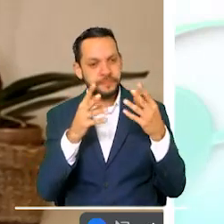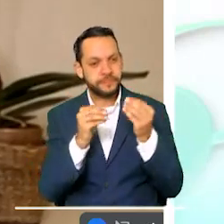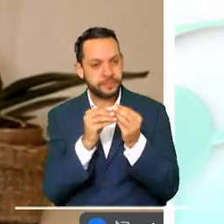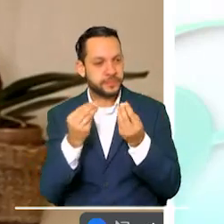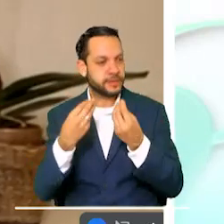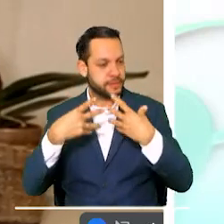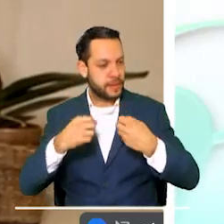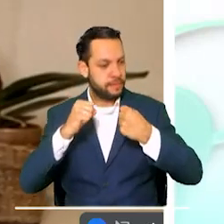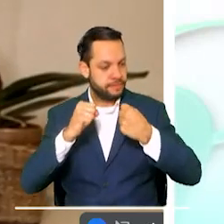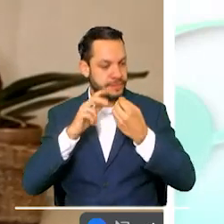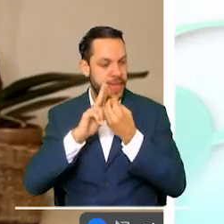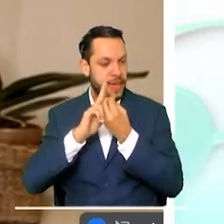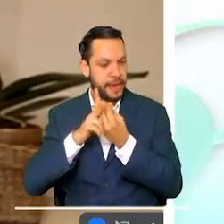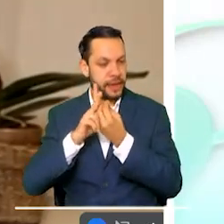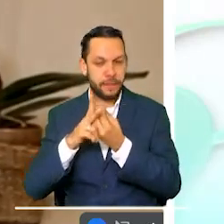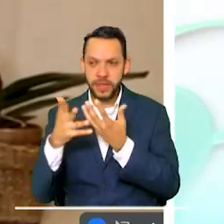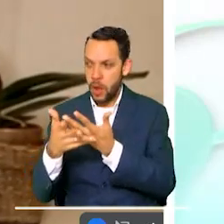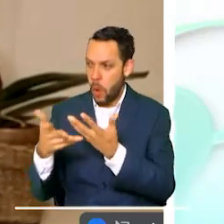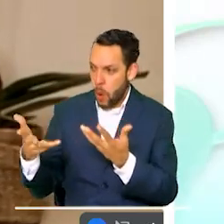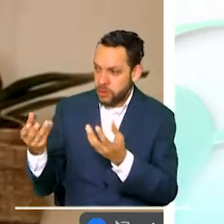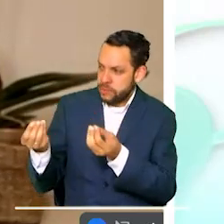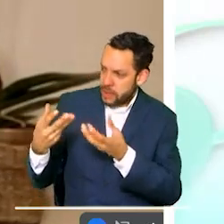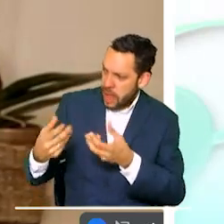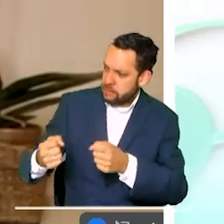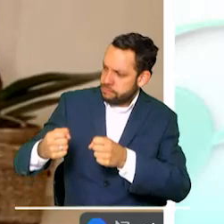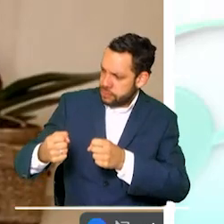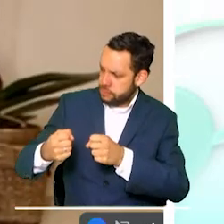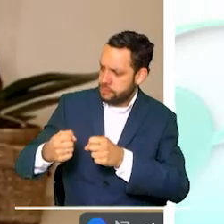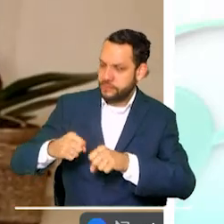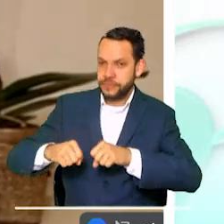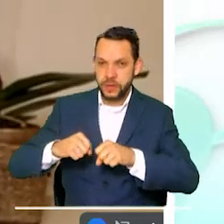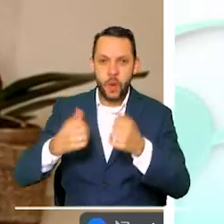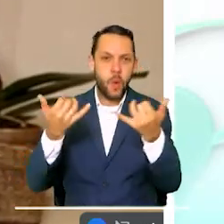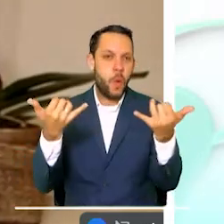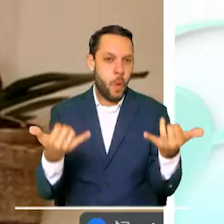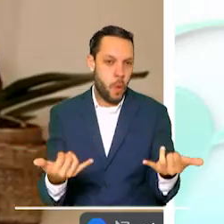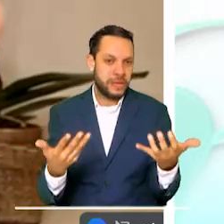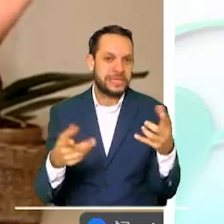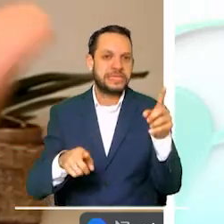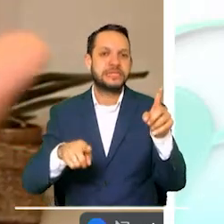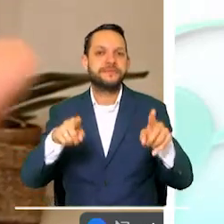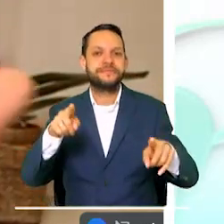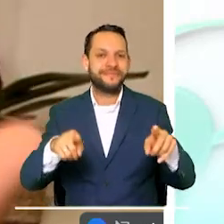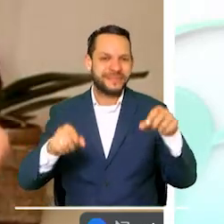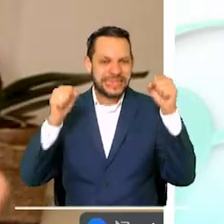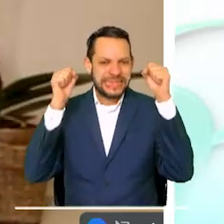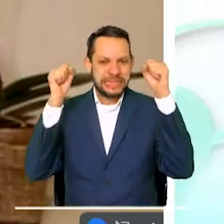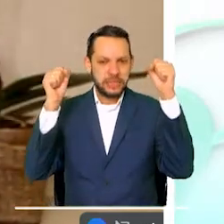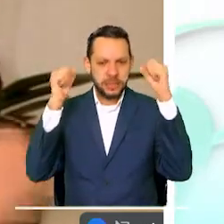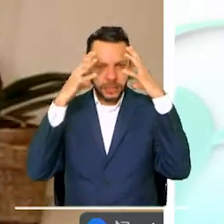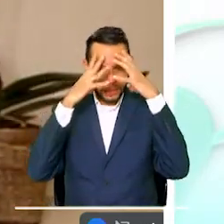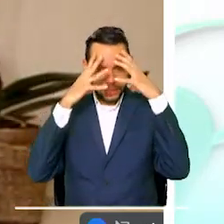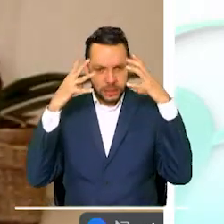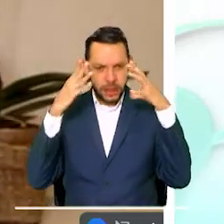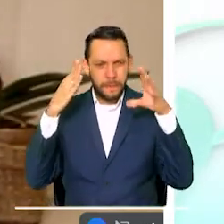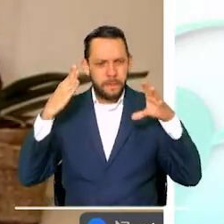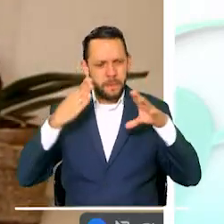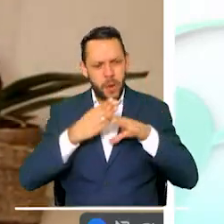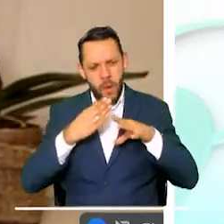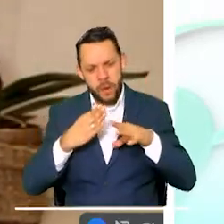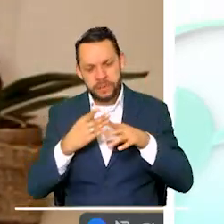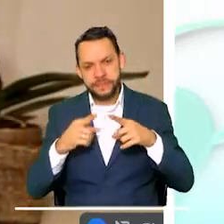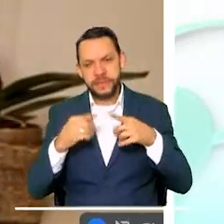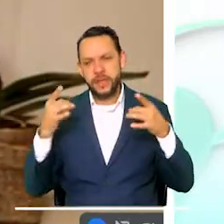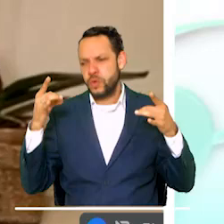herramientas que has tenido? Y que si bien este resultado que tienes hoy, ansiedad, frustración, en algunos casos, dolencias